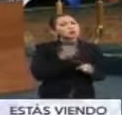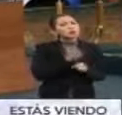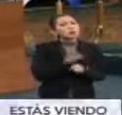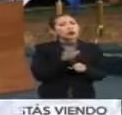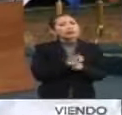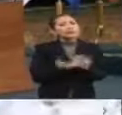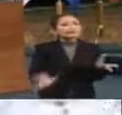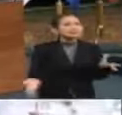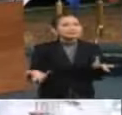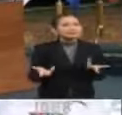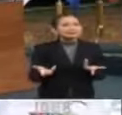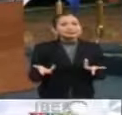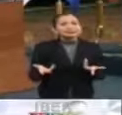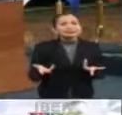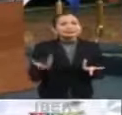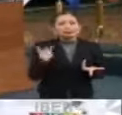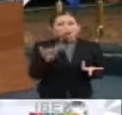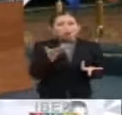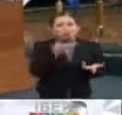son